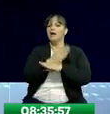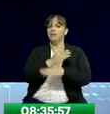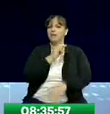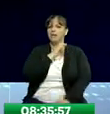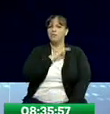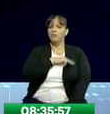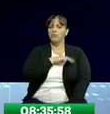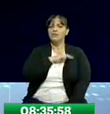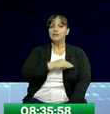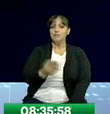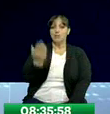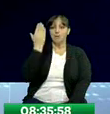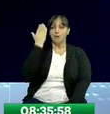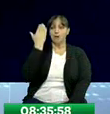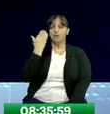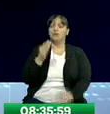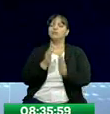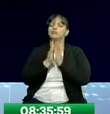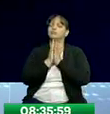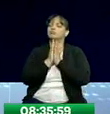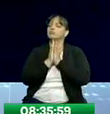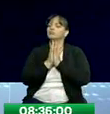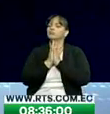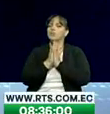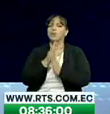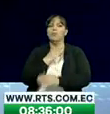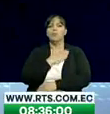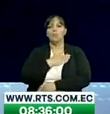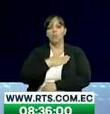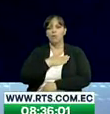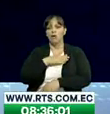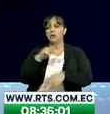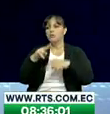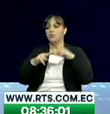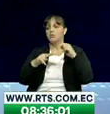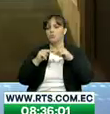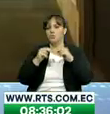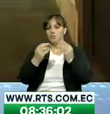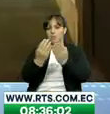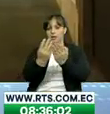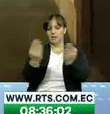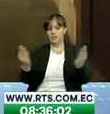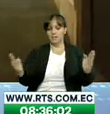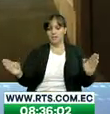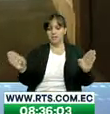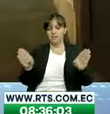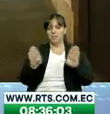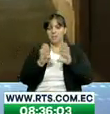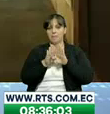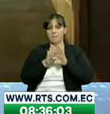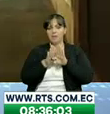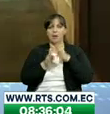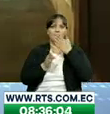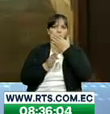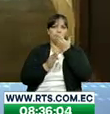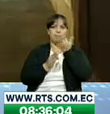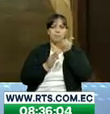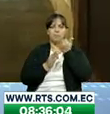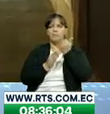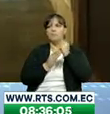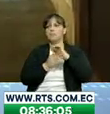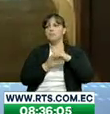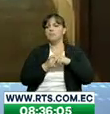favor que cojan y cierren este parque que pasa con las licoreras afuera y unos vídeos que están circulando en redes sociales